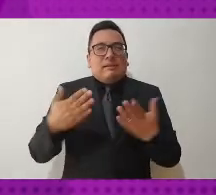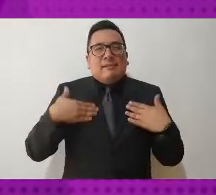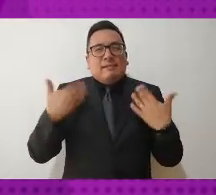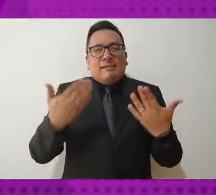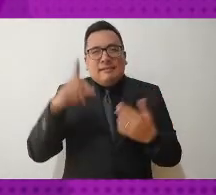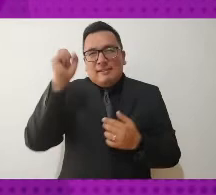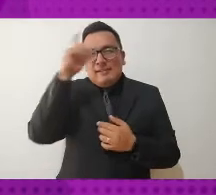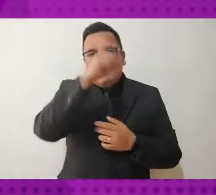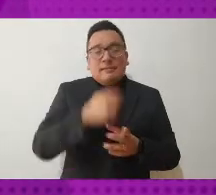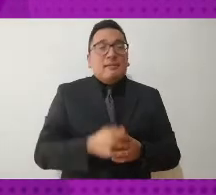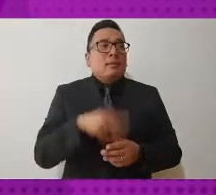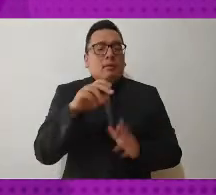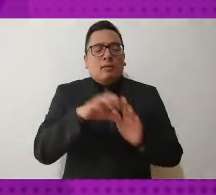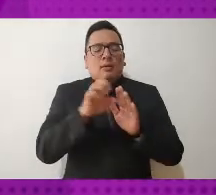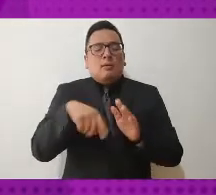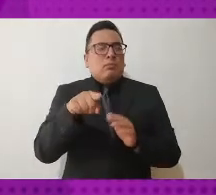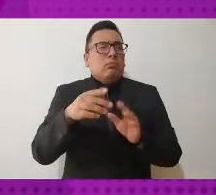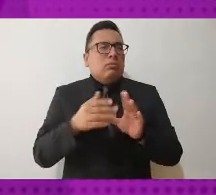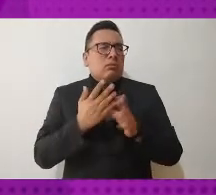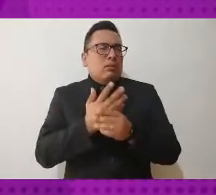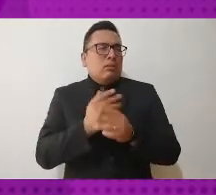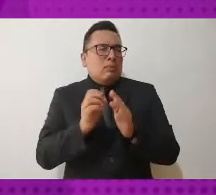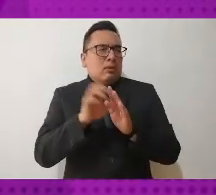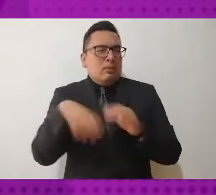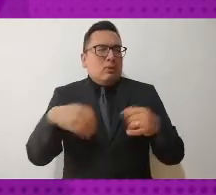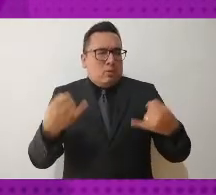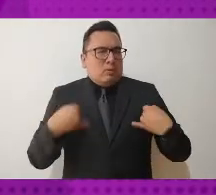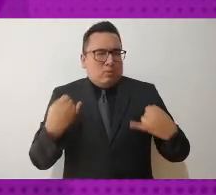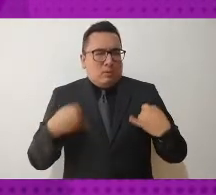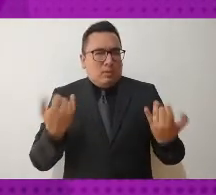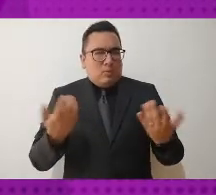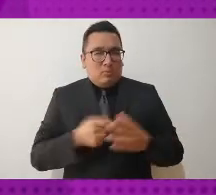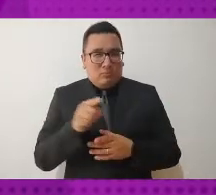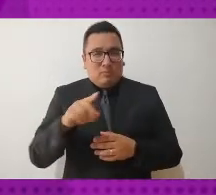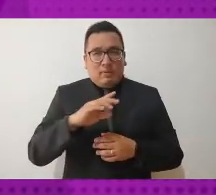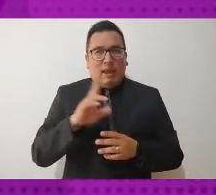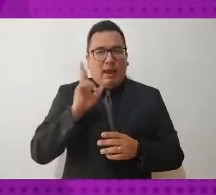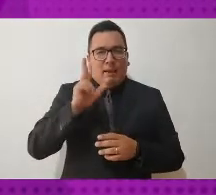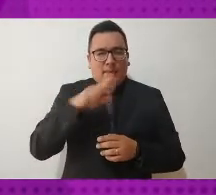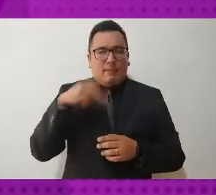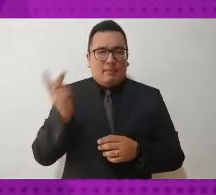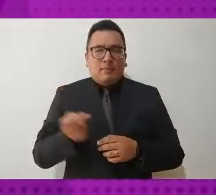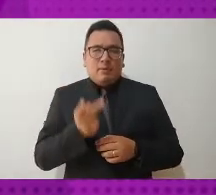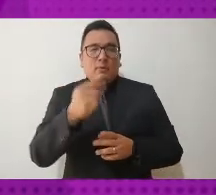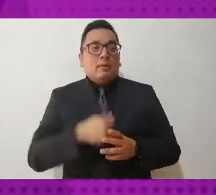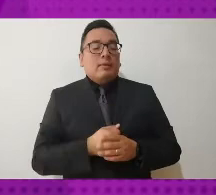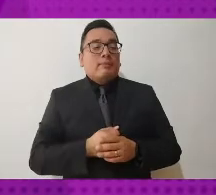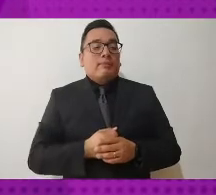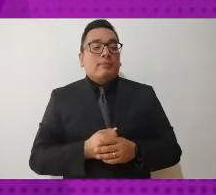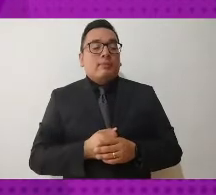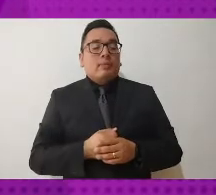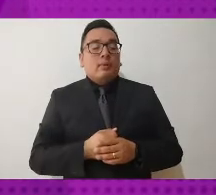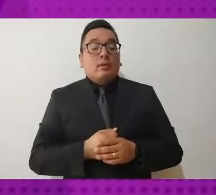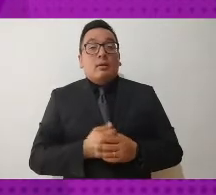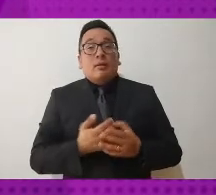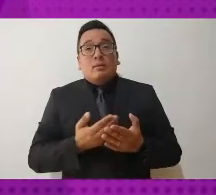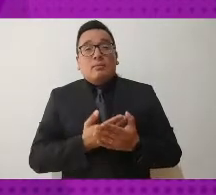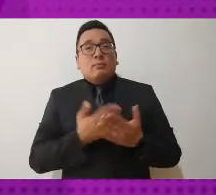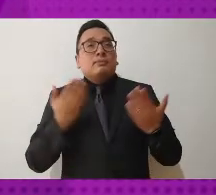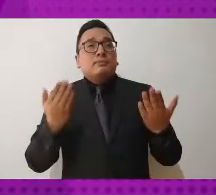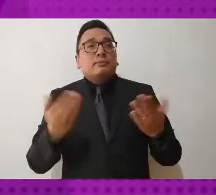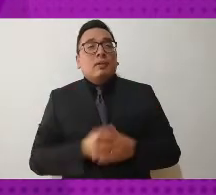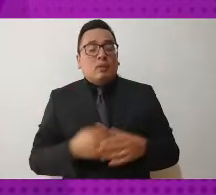personas en este último punto que hablas de la juventud me gustaría preguntarte si tú consideras o Cuál consideras más bien que es la principal